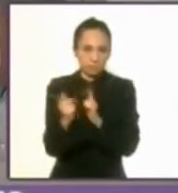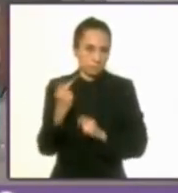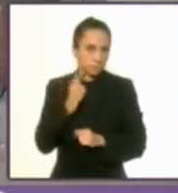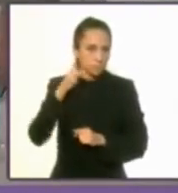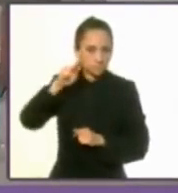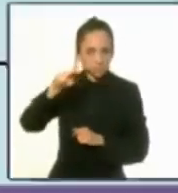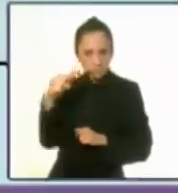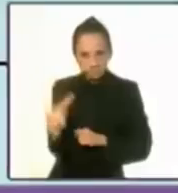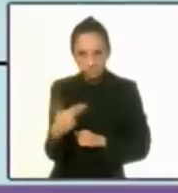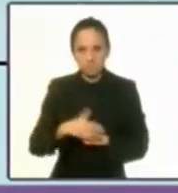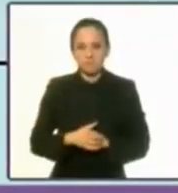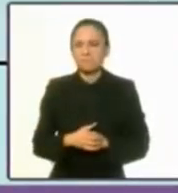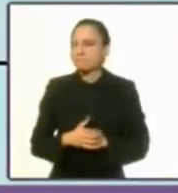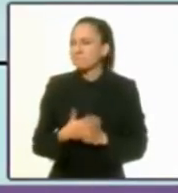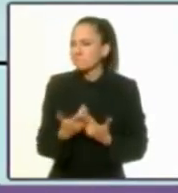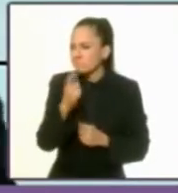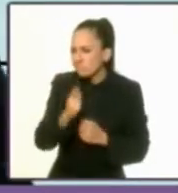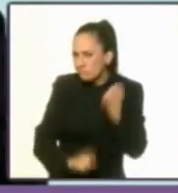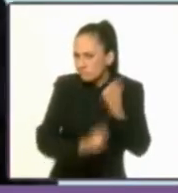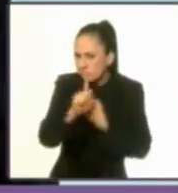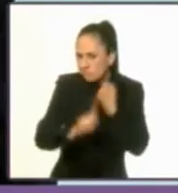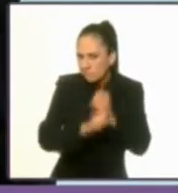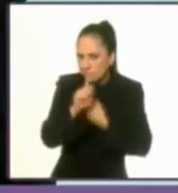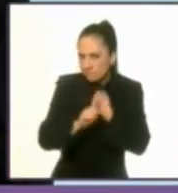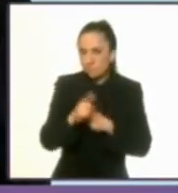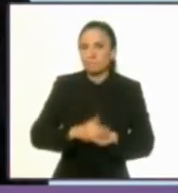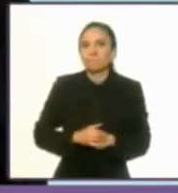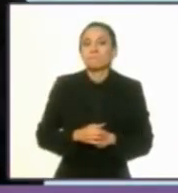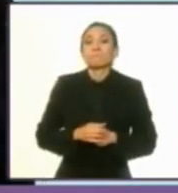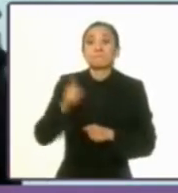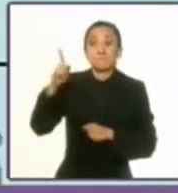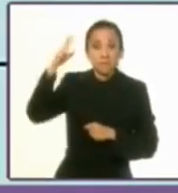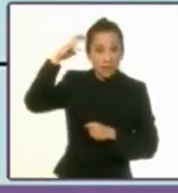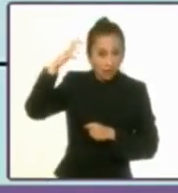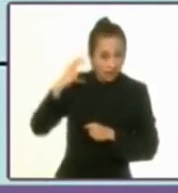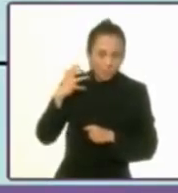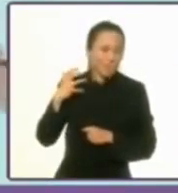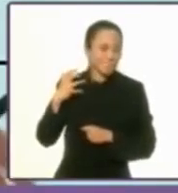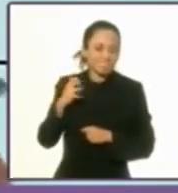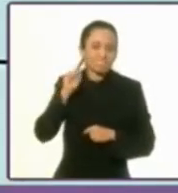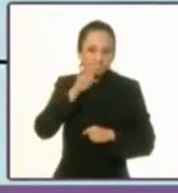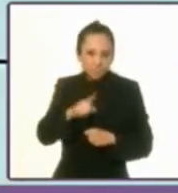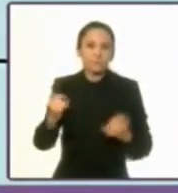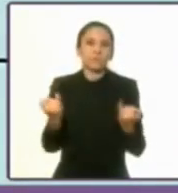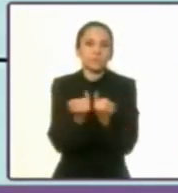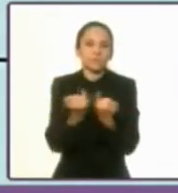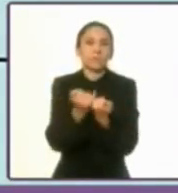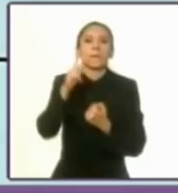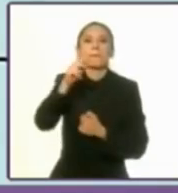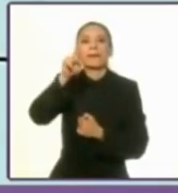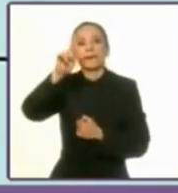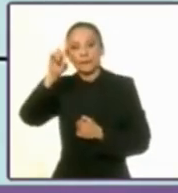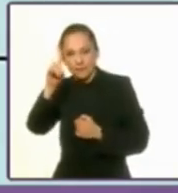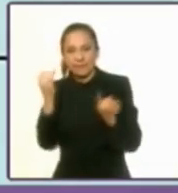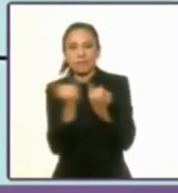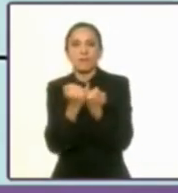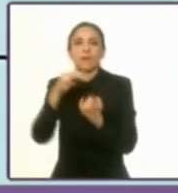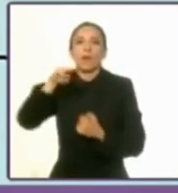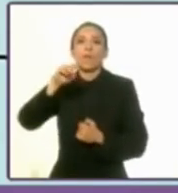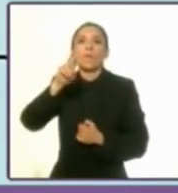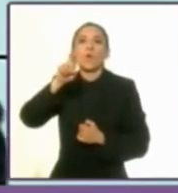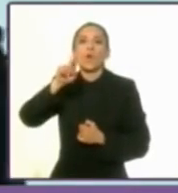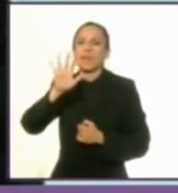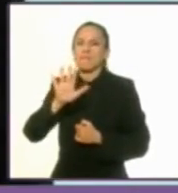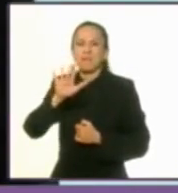bueno el problema no es claudia sino la claudicación de perder morena y ahora pues la intención de parecerse cada vez más al pri